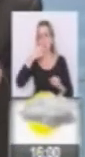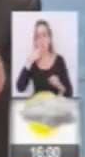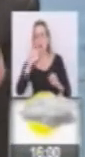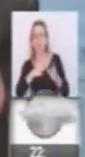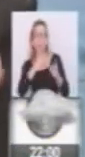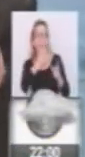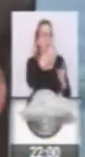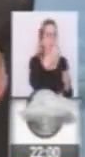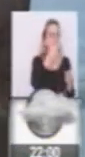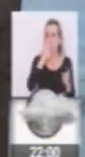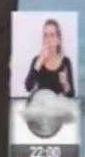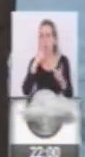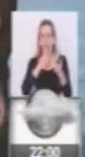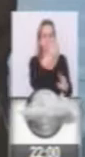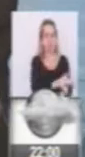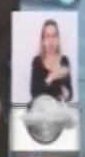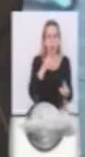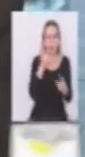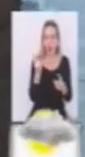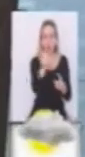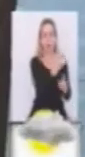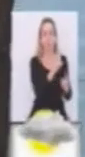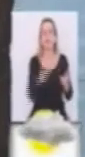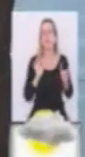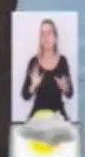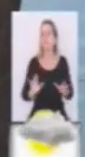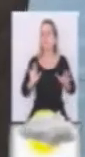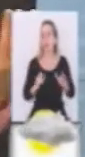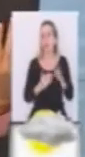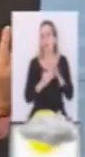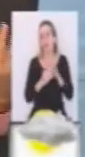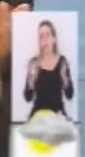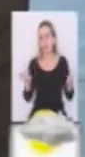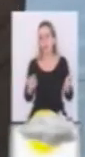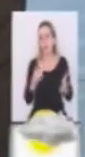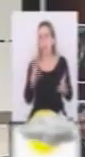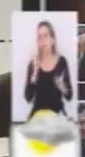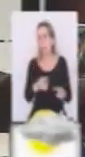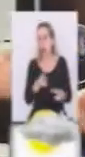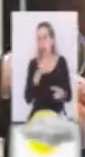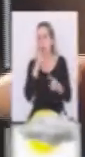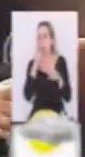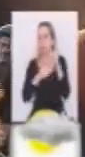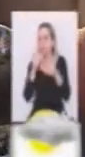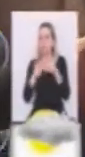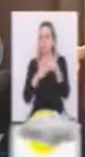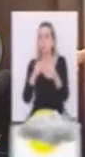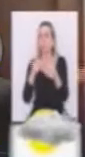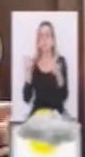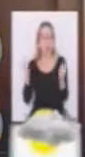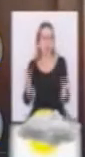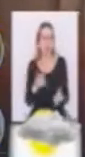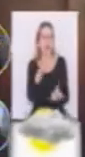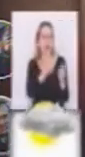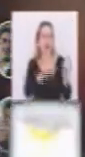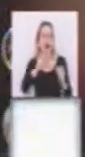mejor lugar que apoya el desarrollo del país, no sé, Saraza. Sí. Y que la gente vote lo que quiera. Porque... Como hizo el kirchnerismo con el